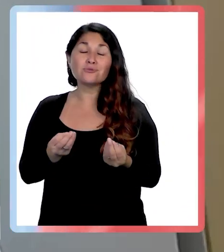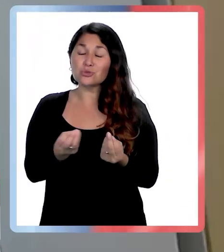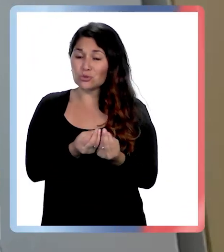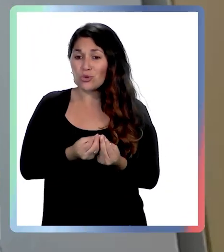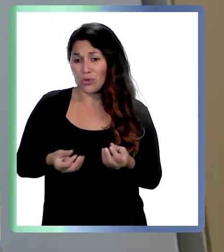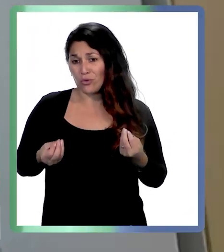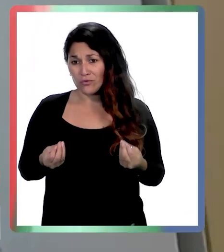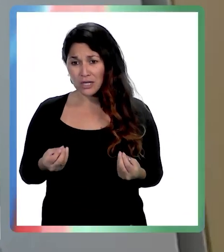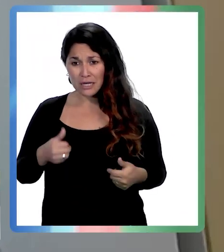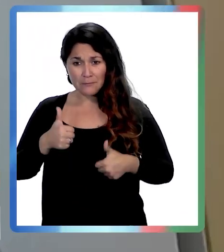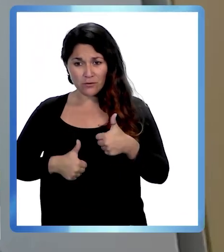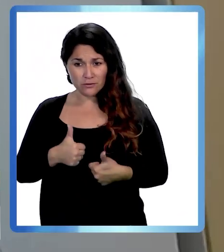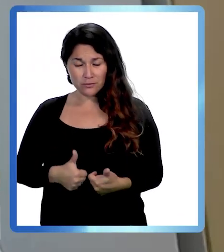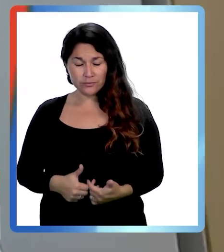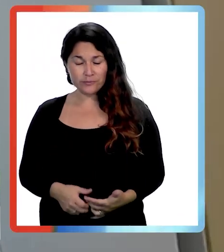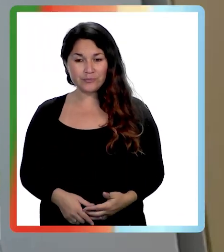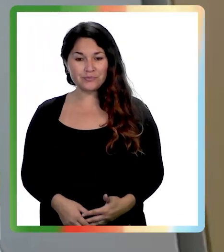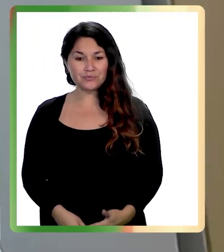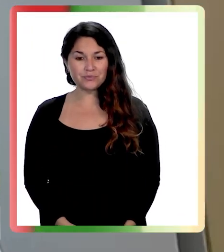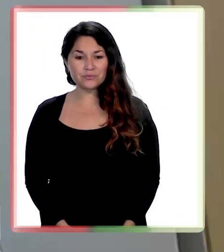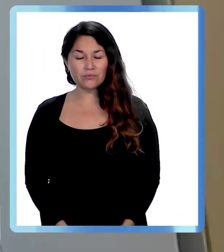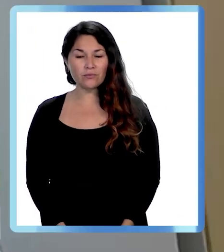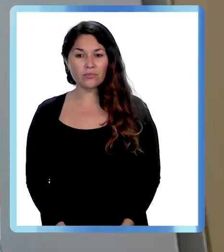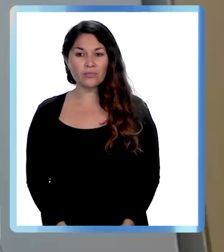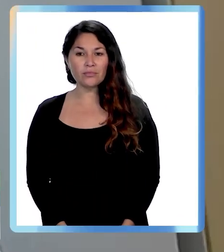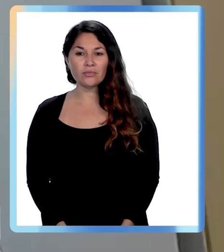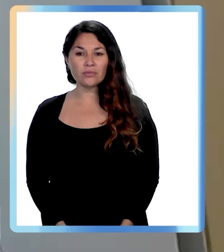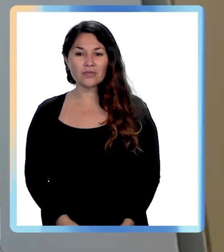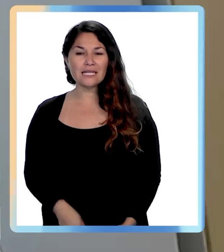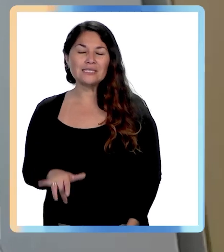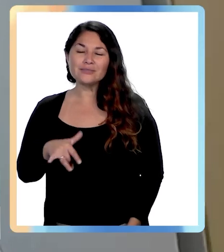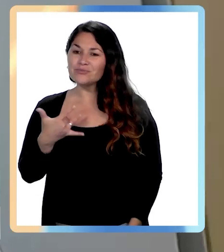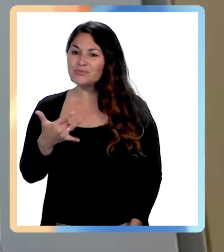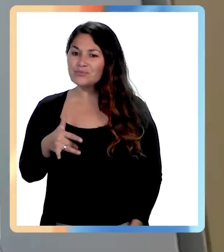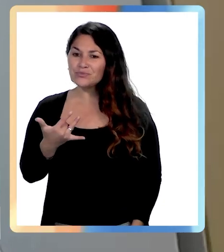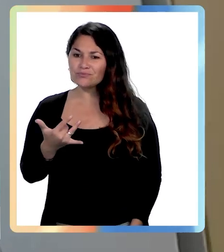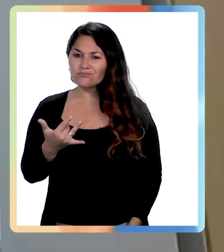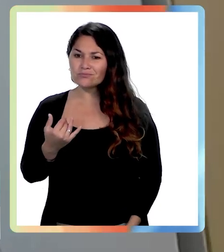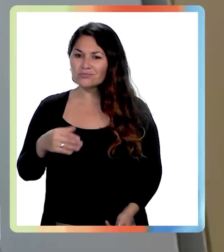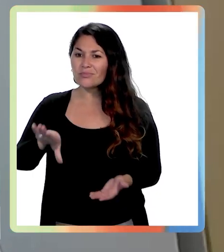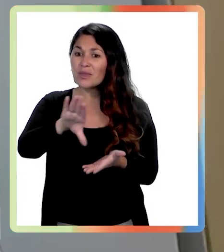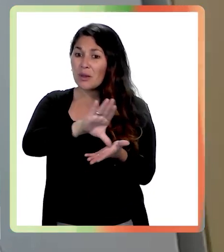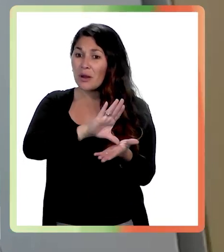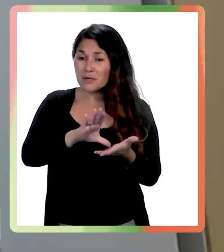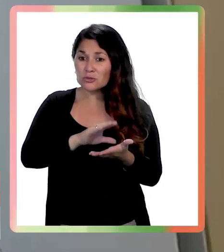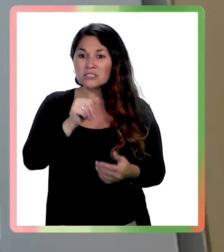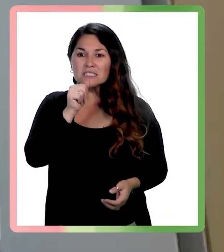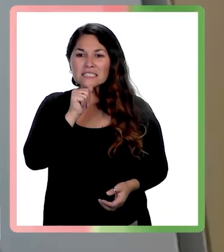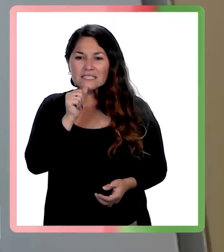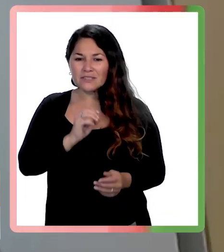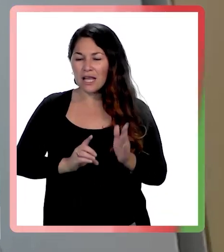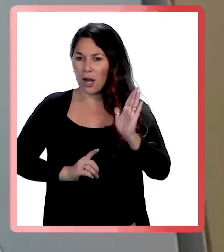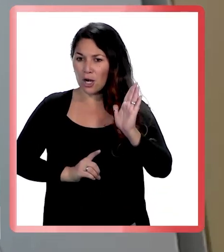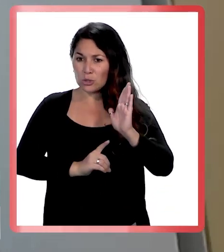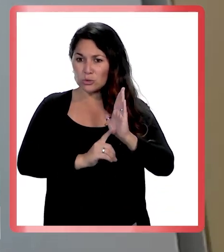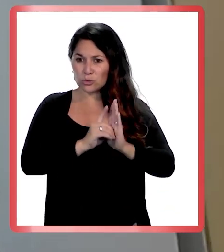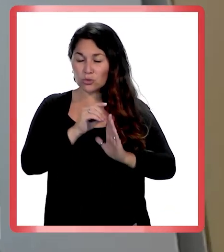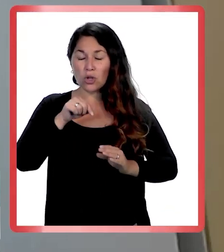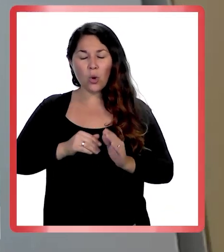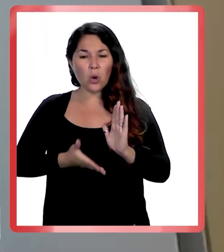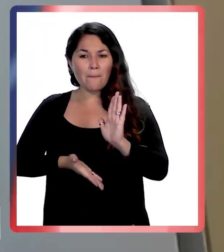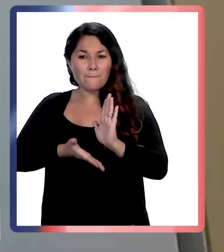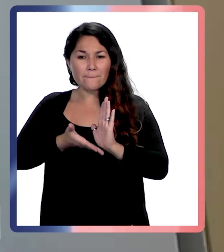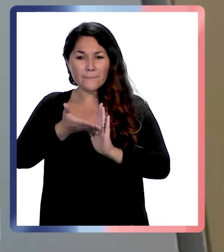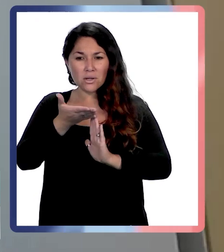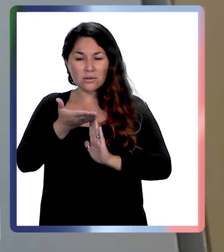formación de profesionales. El punto es que lamentablemente para los países en vías de desarrollo, toda la